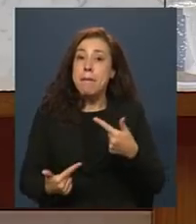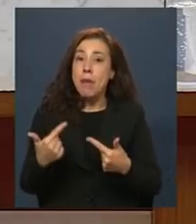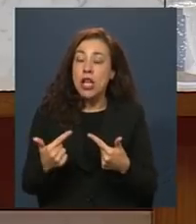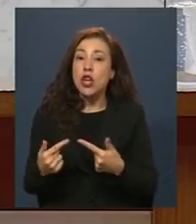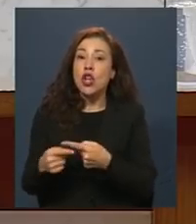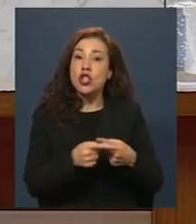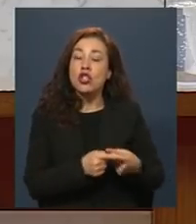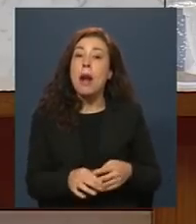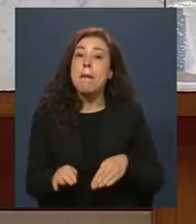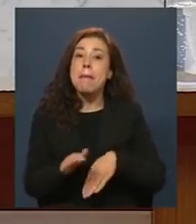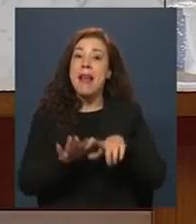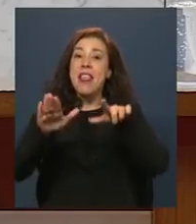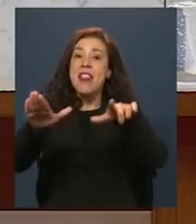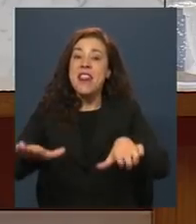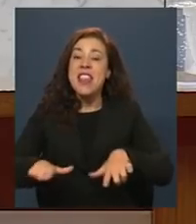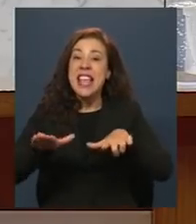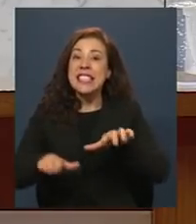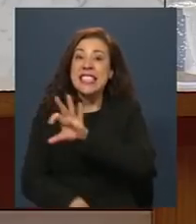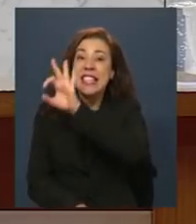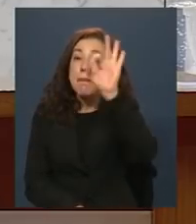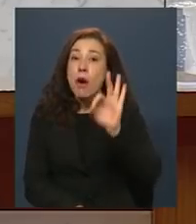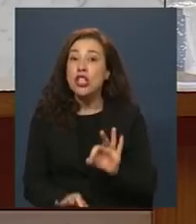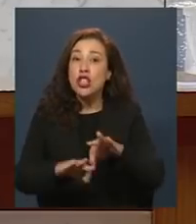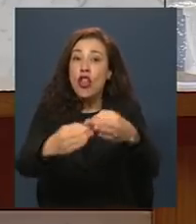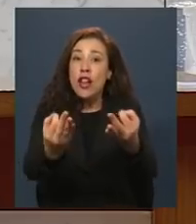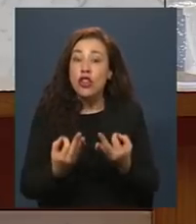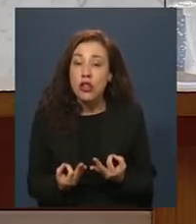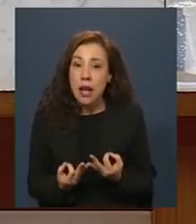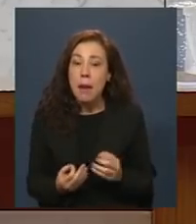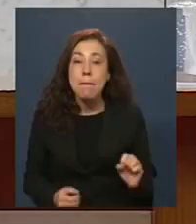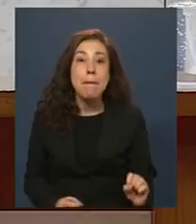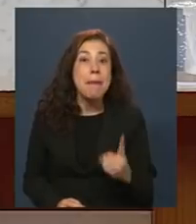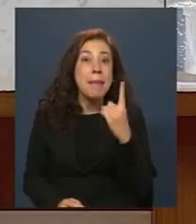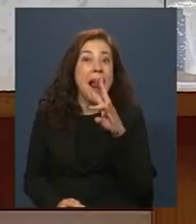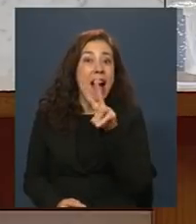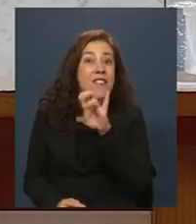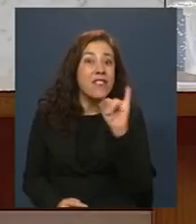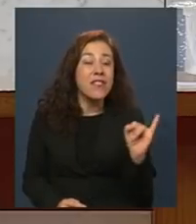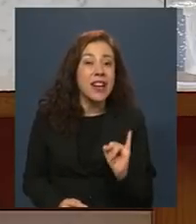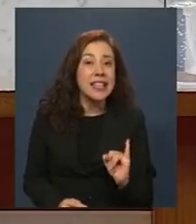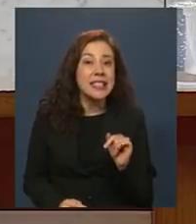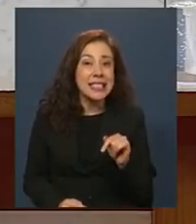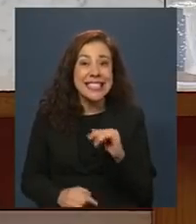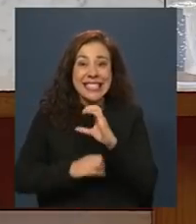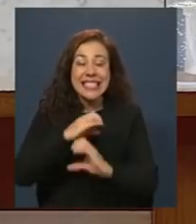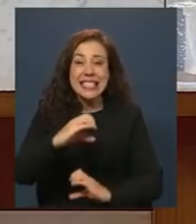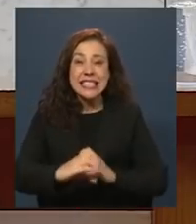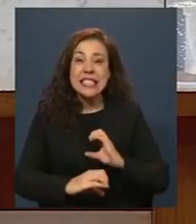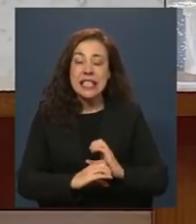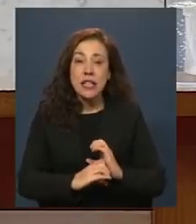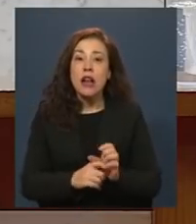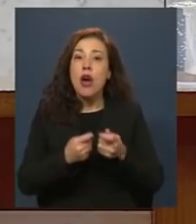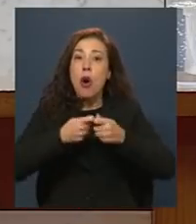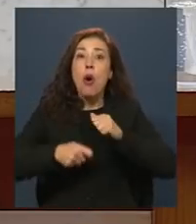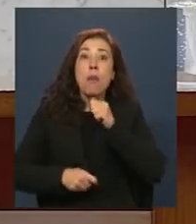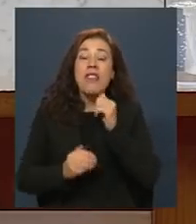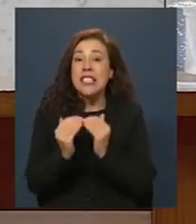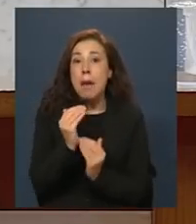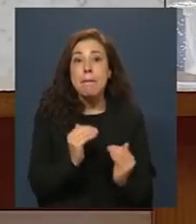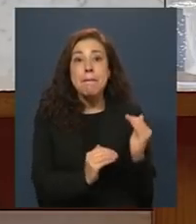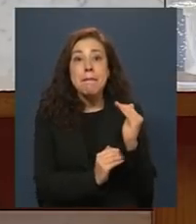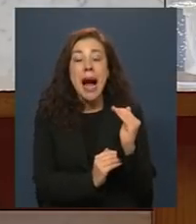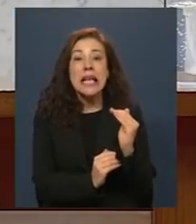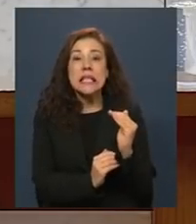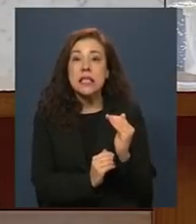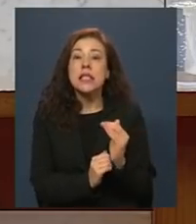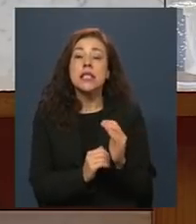superaba el 17% de su población. Por primera vez en este siglo, la pobreza aumentó hasta